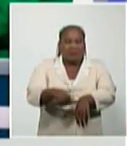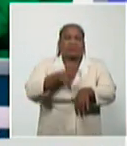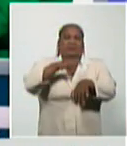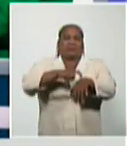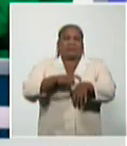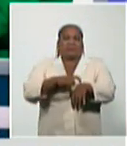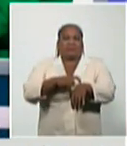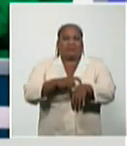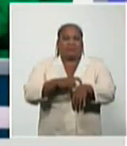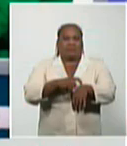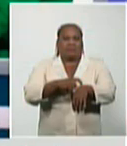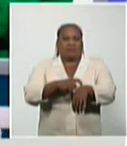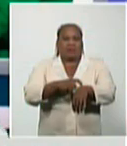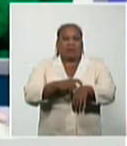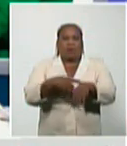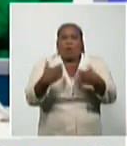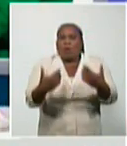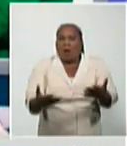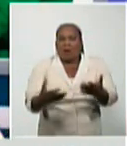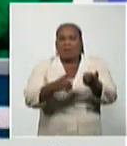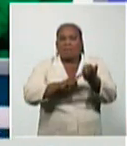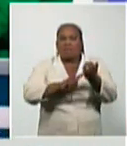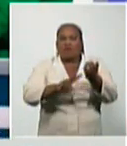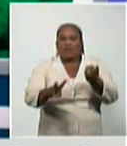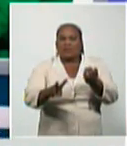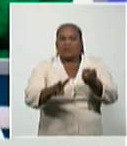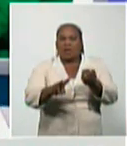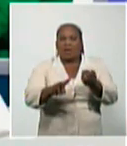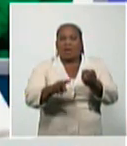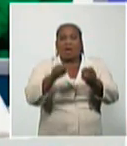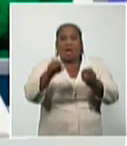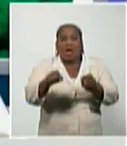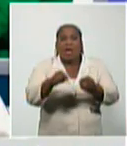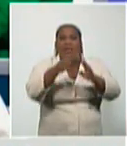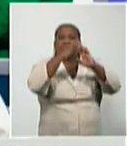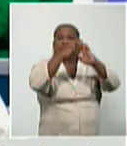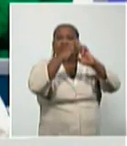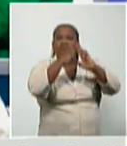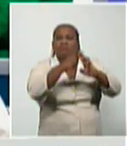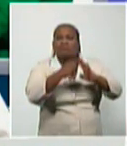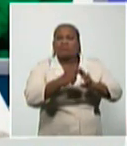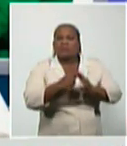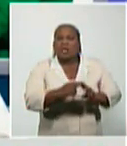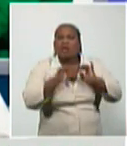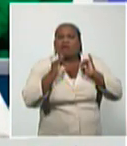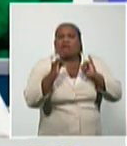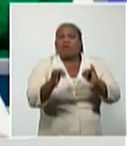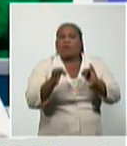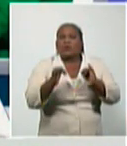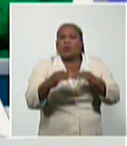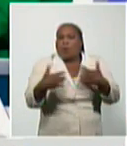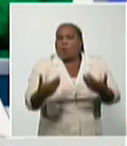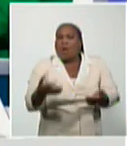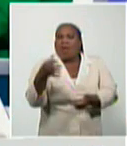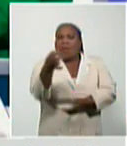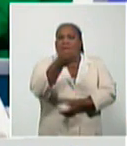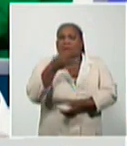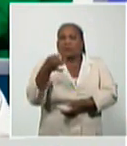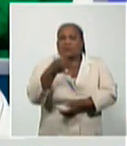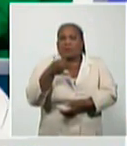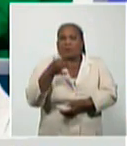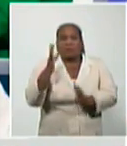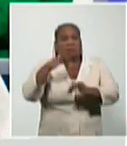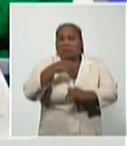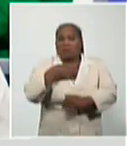porque qué provincia, que además ahí se le da todos los días los datos, y qué municipio no ha tenido, bueno,